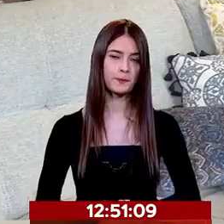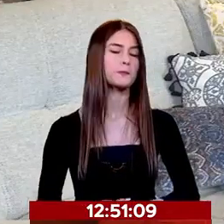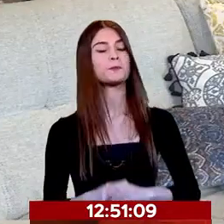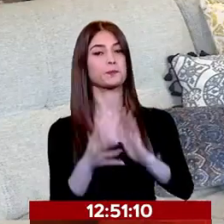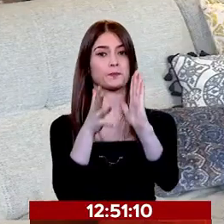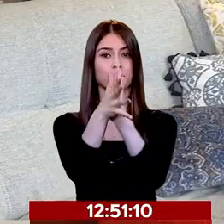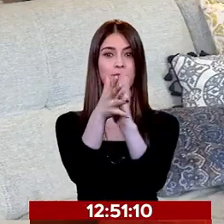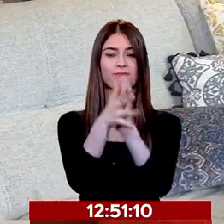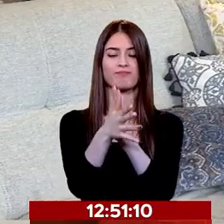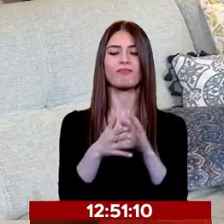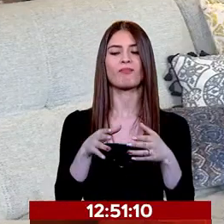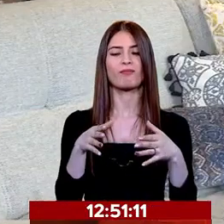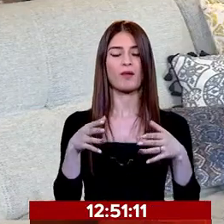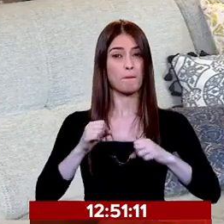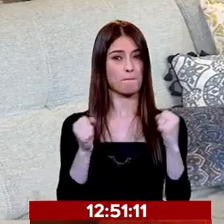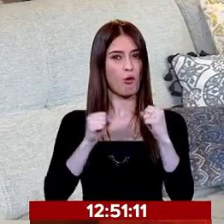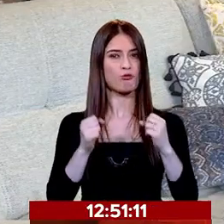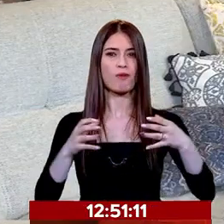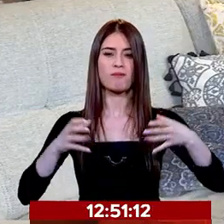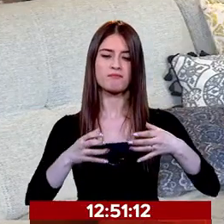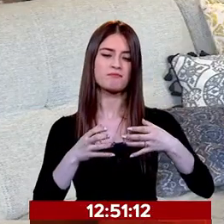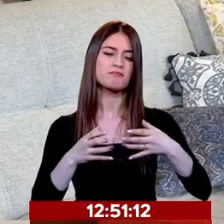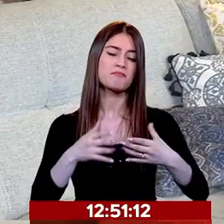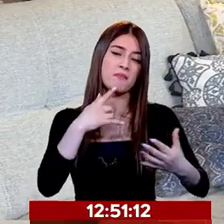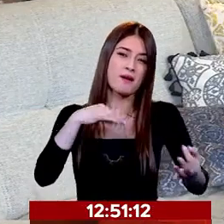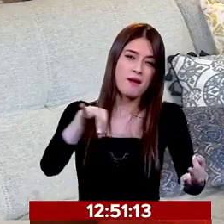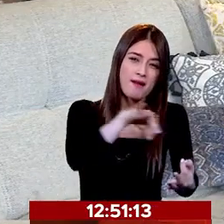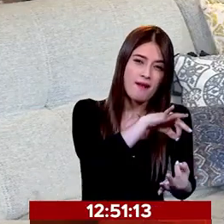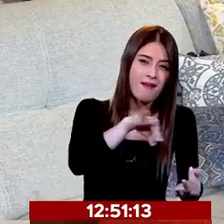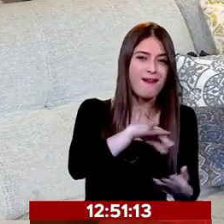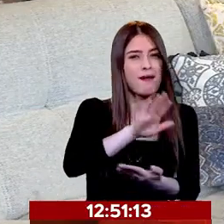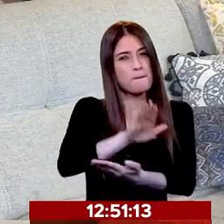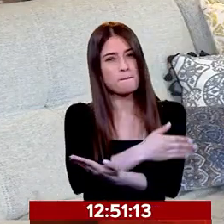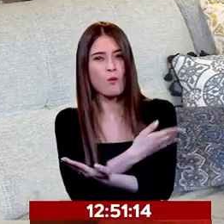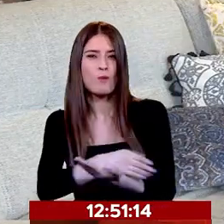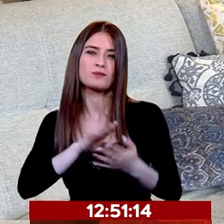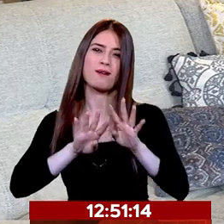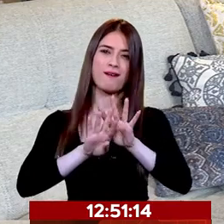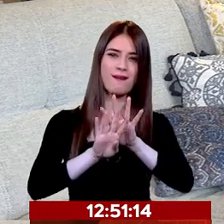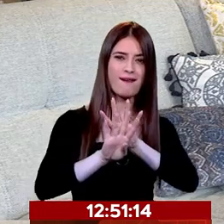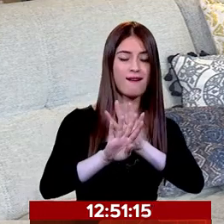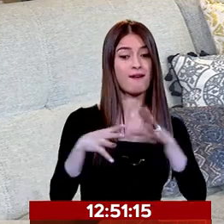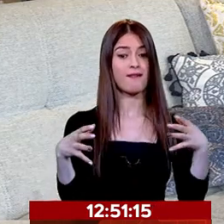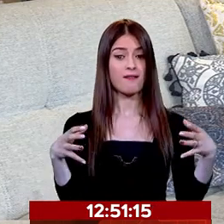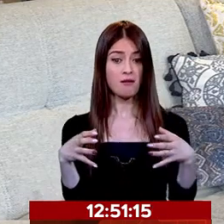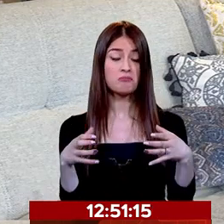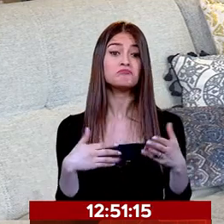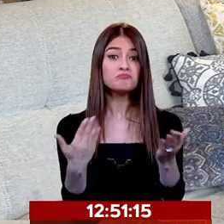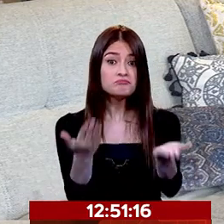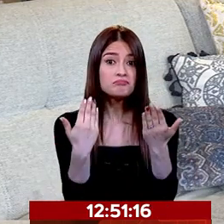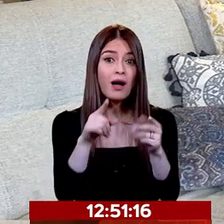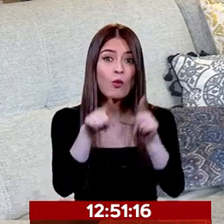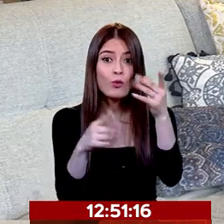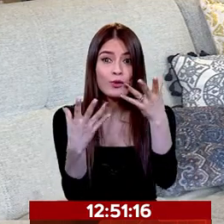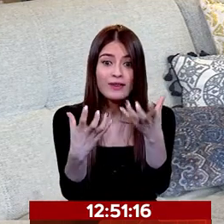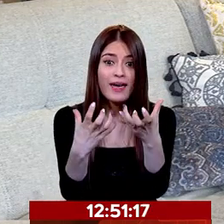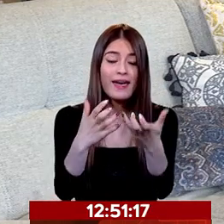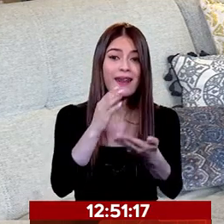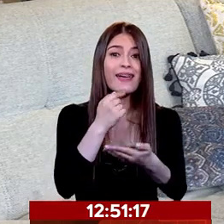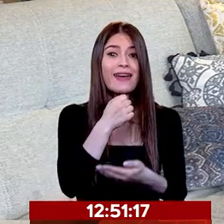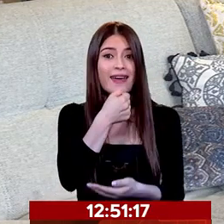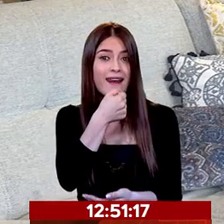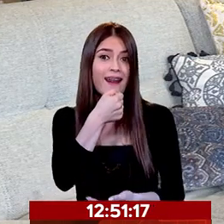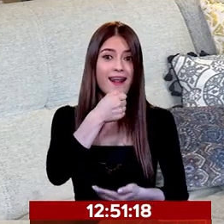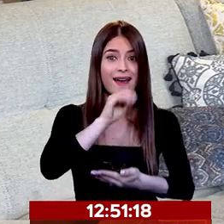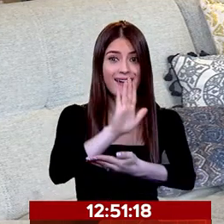La Orquesta Filarmónica de Bogotá promueve un reto para quienes deseen compartir su talento para el canto. El reto se llama Numeral Soy